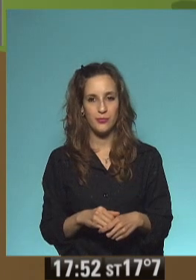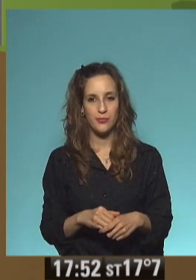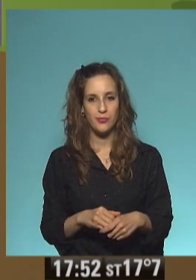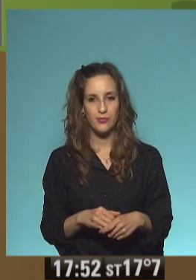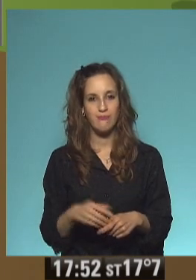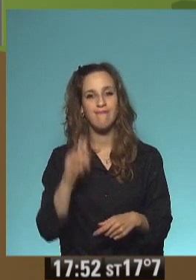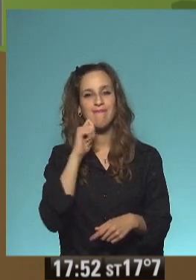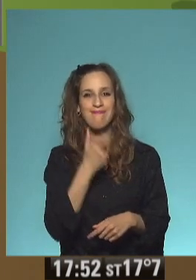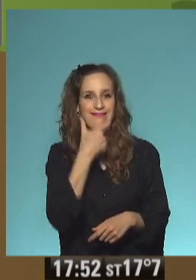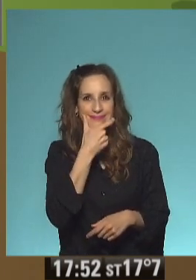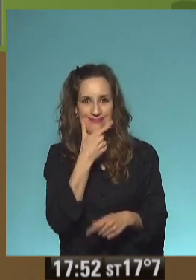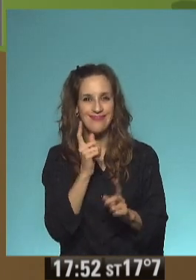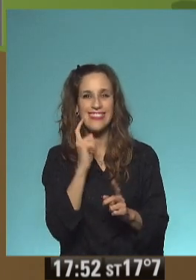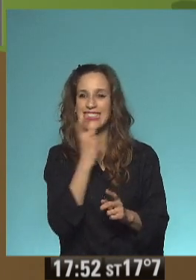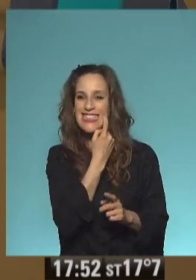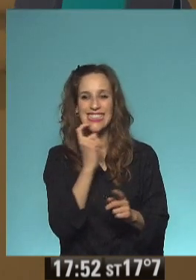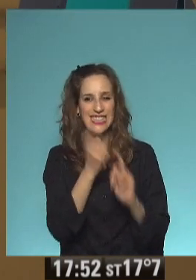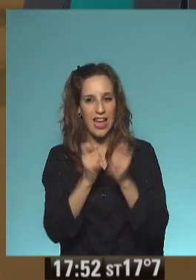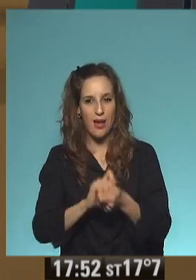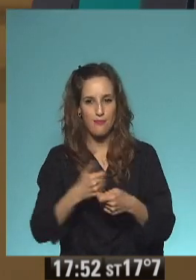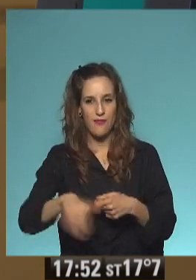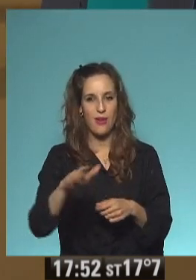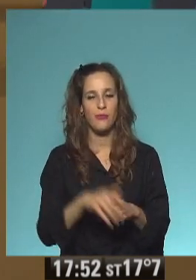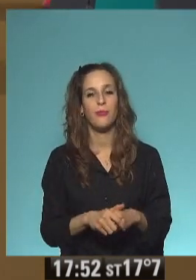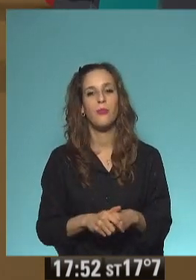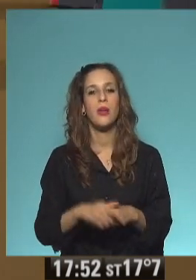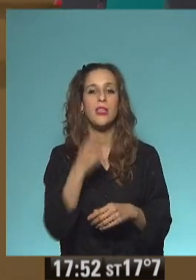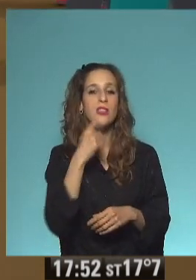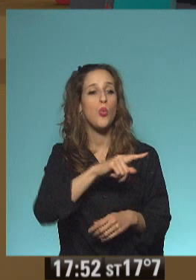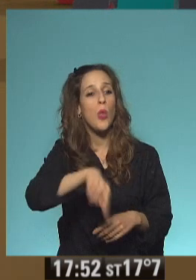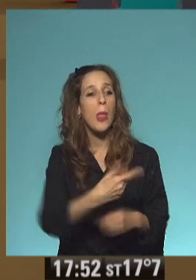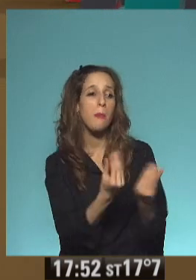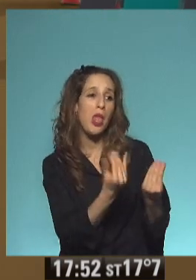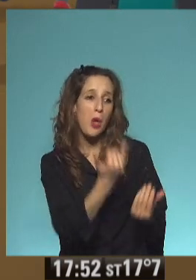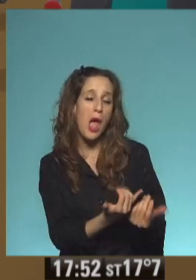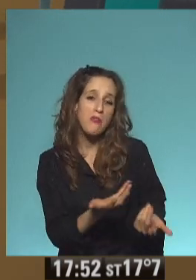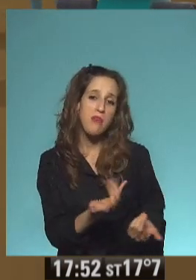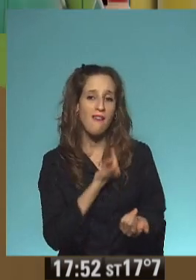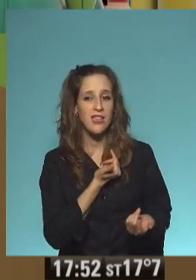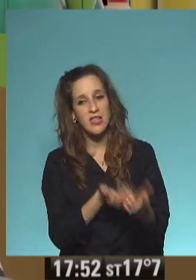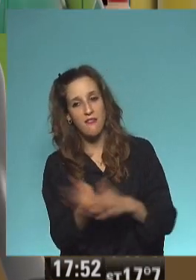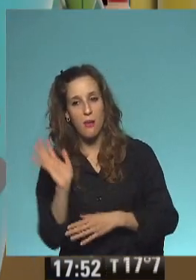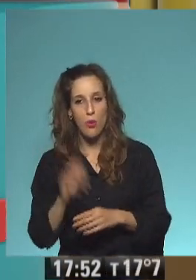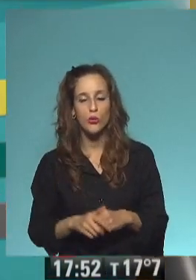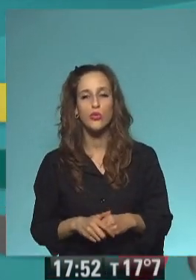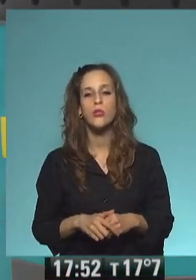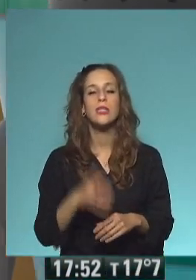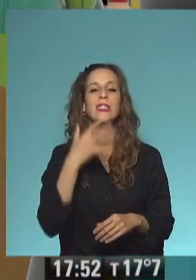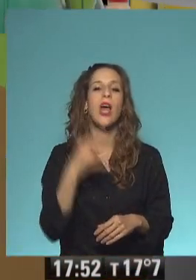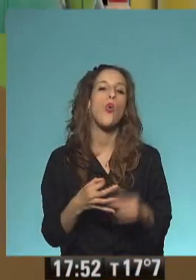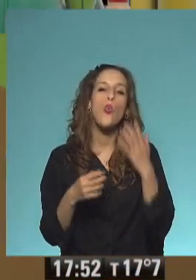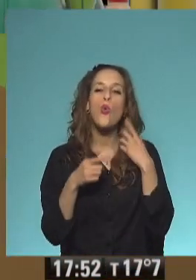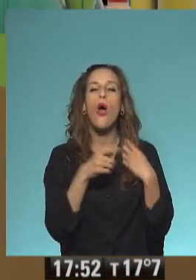¡Ay, qué linda sonrisa! Ay, qué lindo. Bueno, si les da miedo ir al bosque de noche, me avisan. Seguro que señor autómata